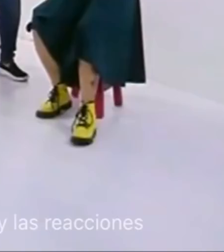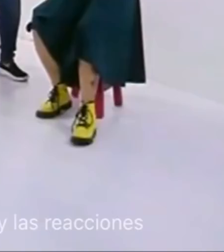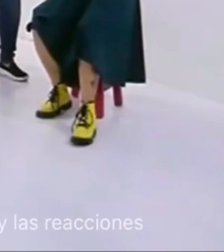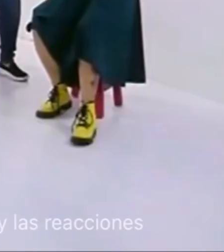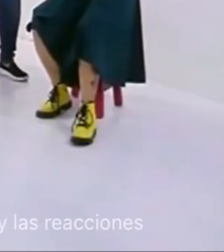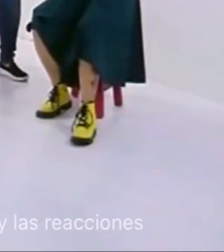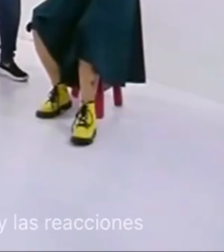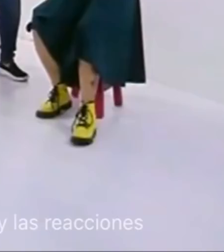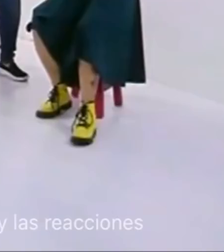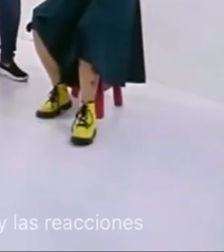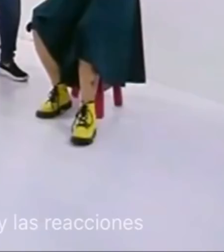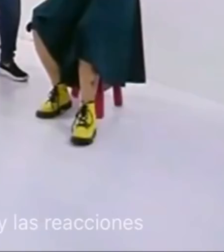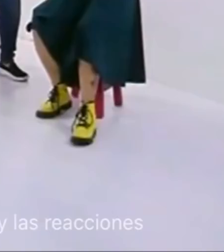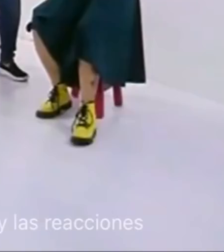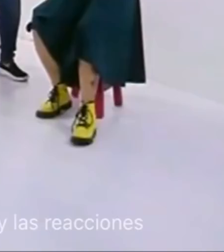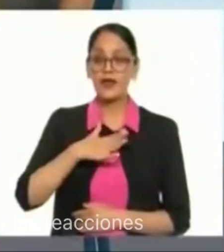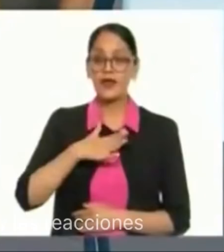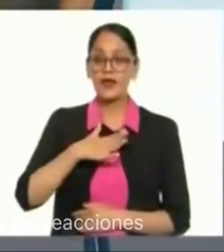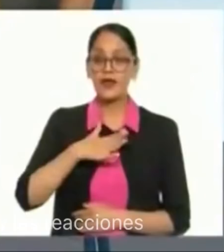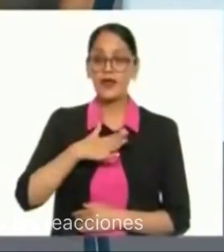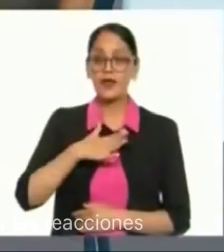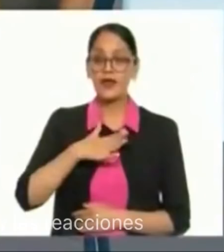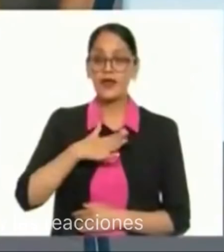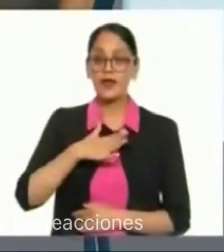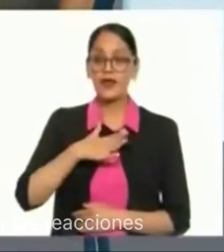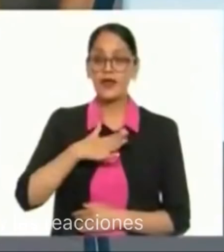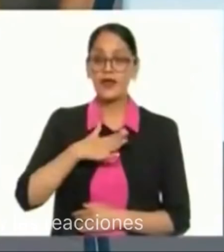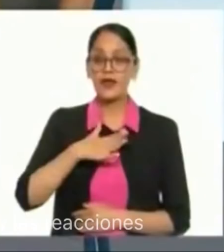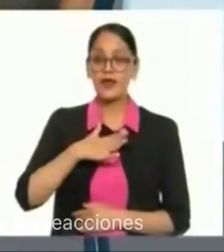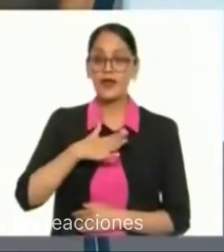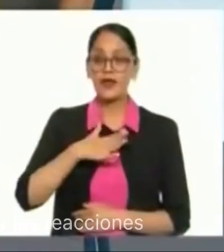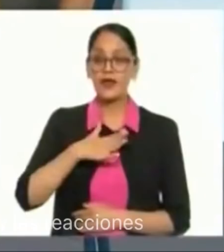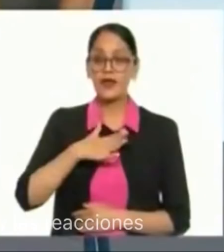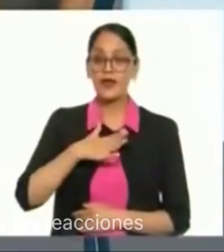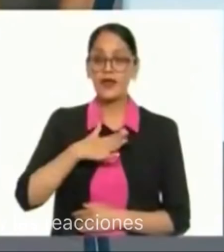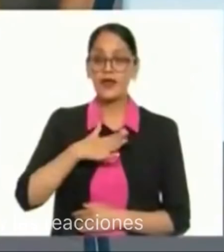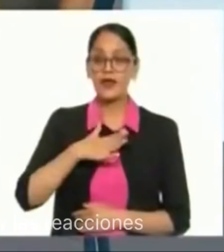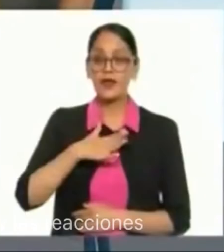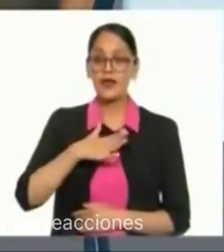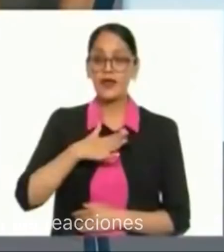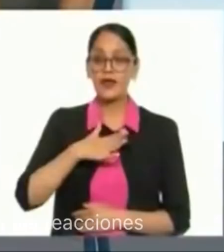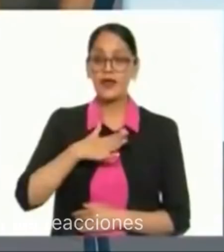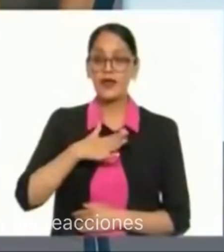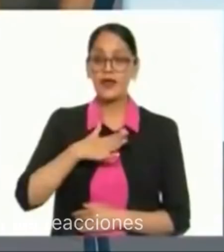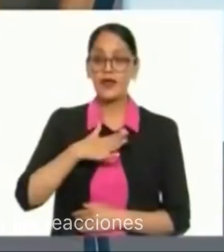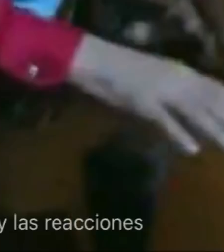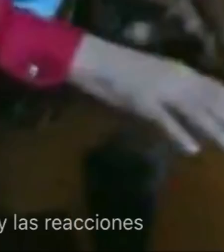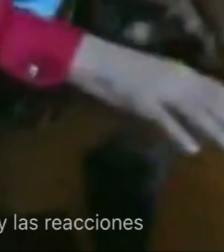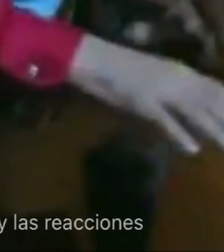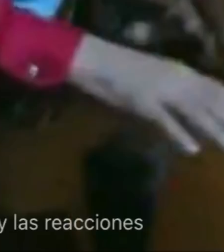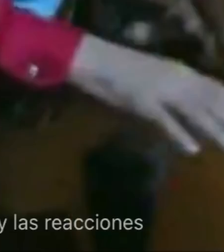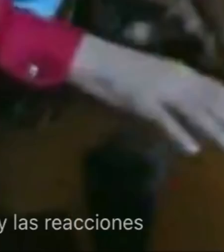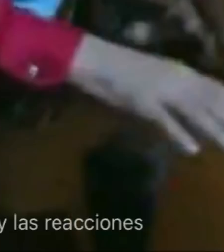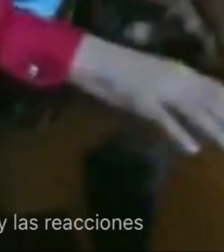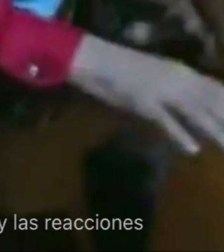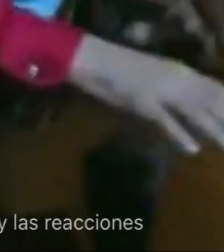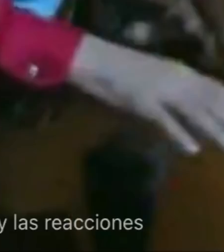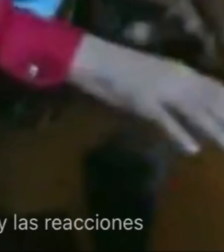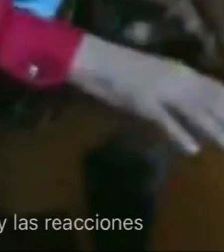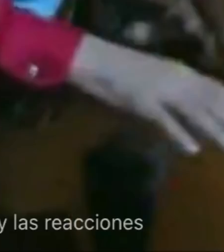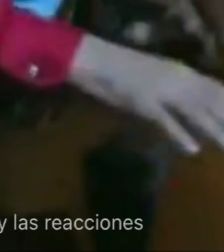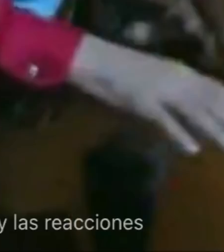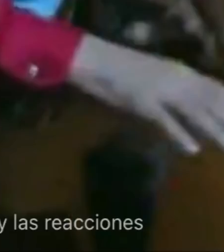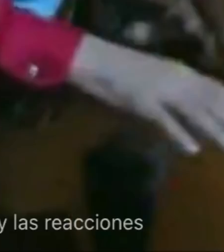dobles. Veamos curiosidades musicales. Hoy hablaremos de la representación de un personaje a través de los instrumentos de cuerda. Por ejemplo,